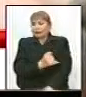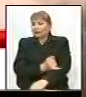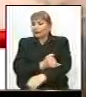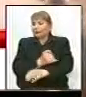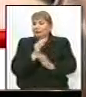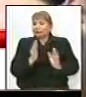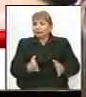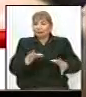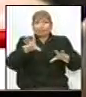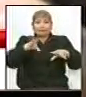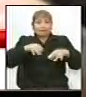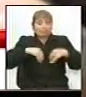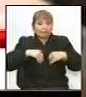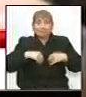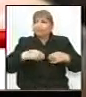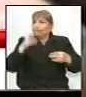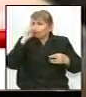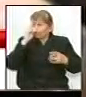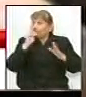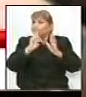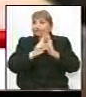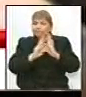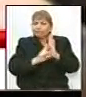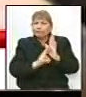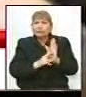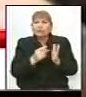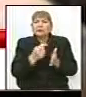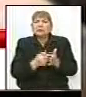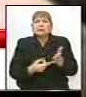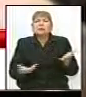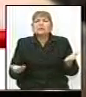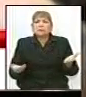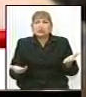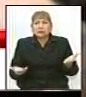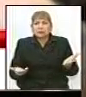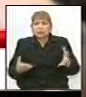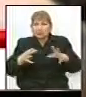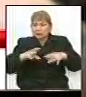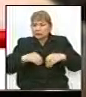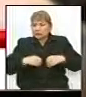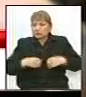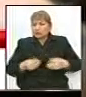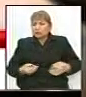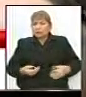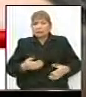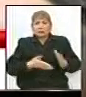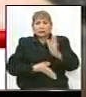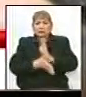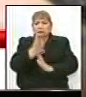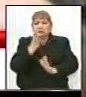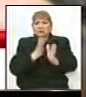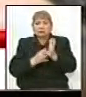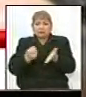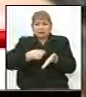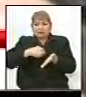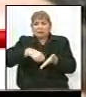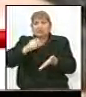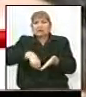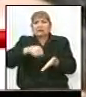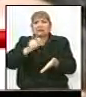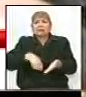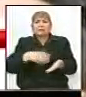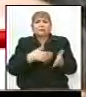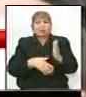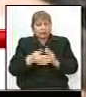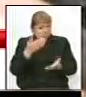deber de asumir y cumplir su rol. ¿Pero qué rol están cumpliendo cuando aceptan estas falsas firmas?